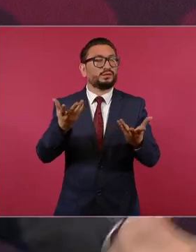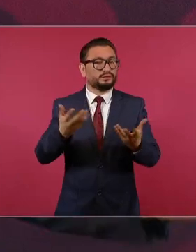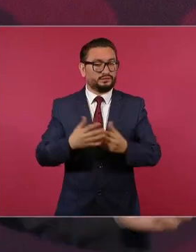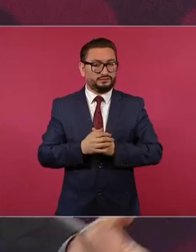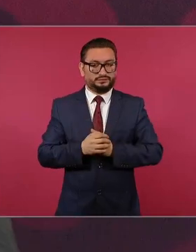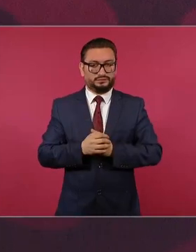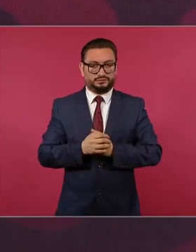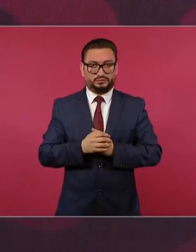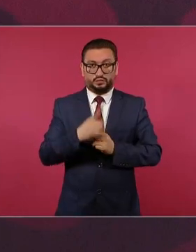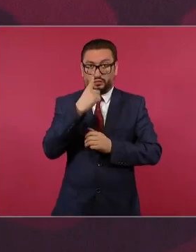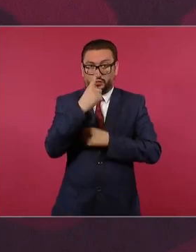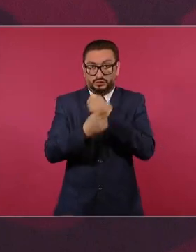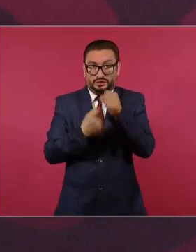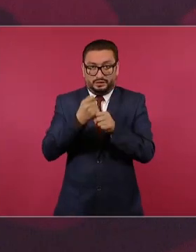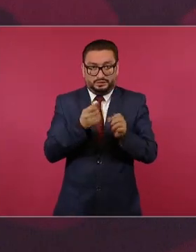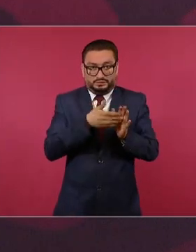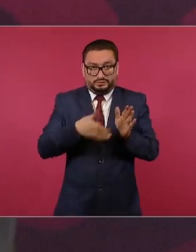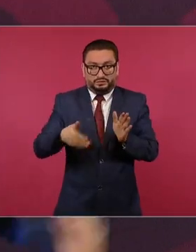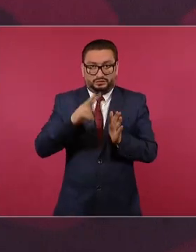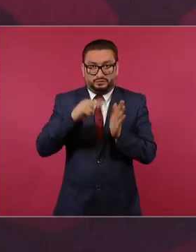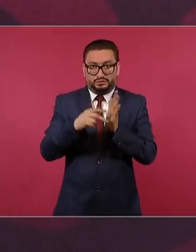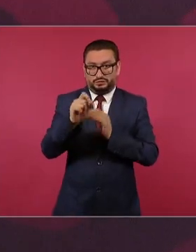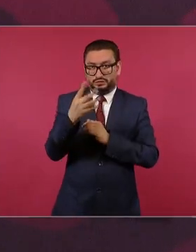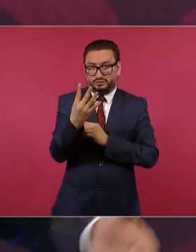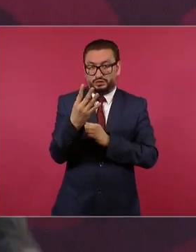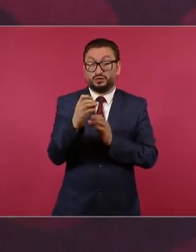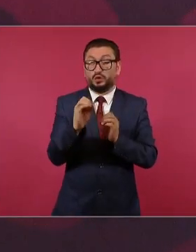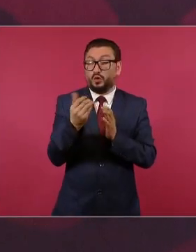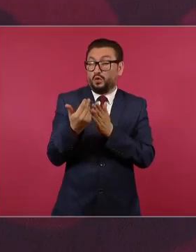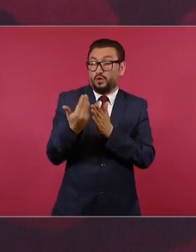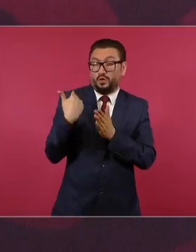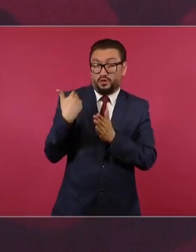Este año, o los últimos meses,